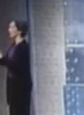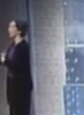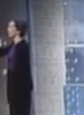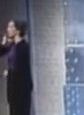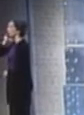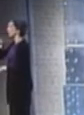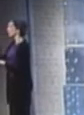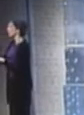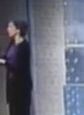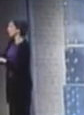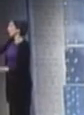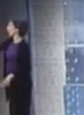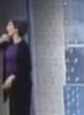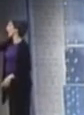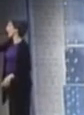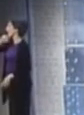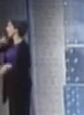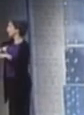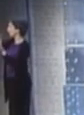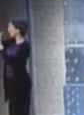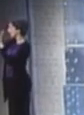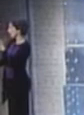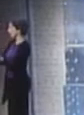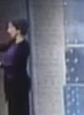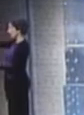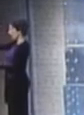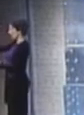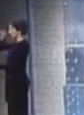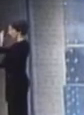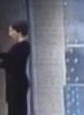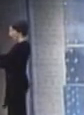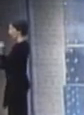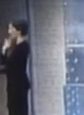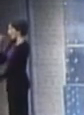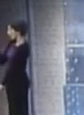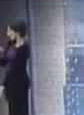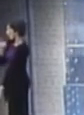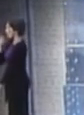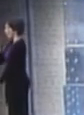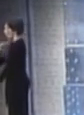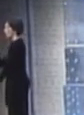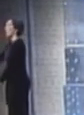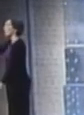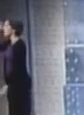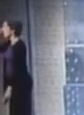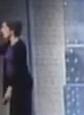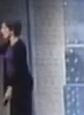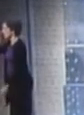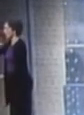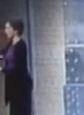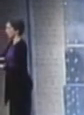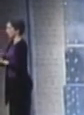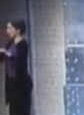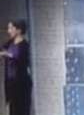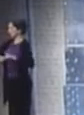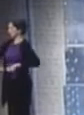una receta de oratoria, cómo debías pararte al frente, qué deberías de decir, que no, o memorizar, como decía, una presentación,